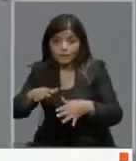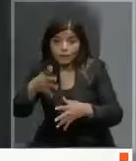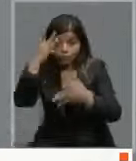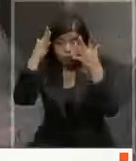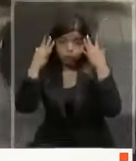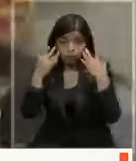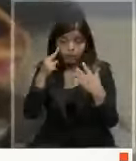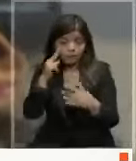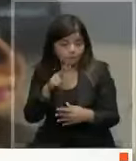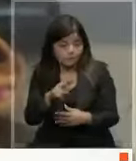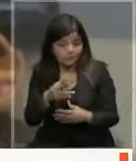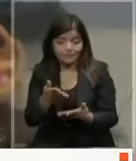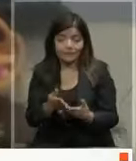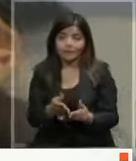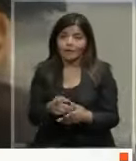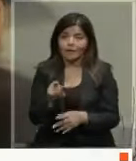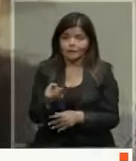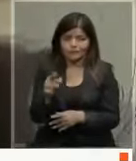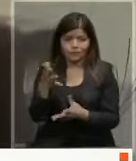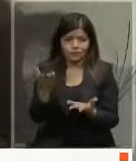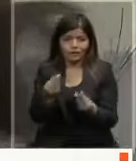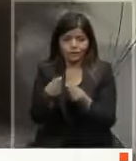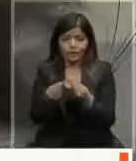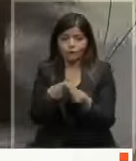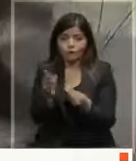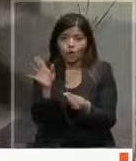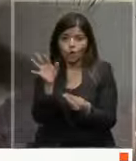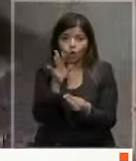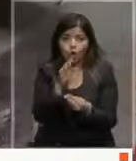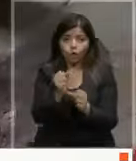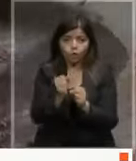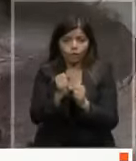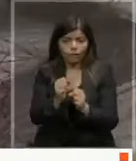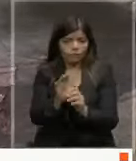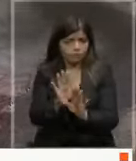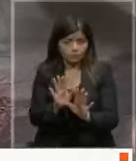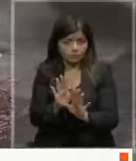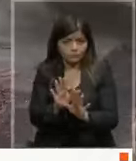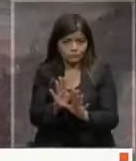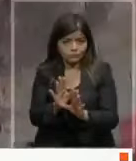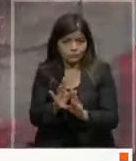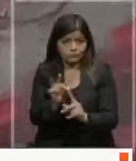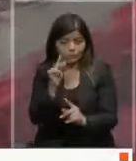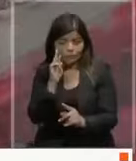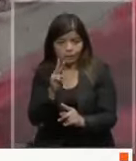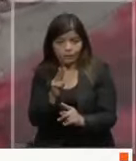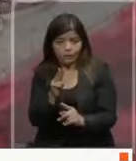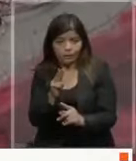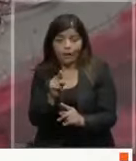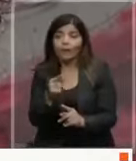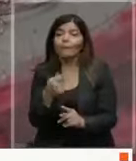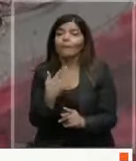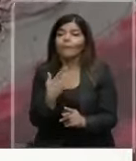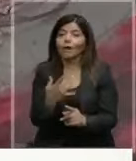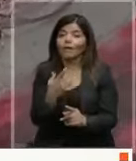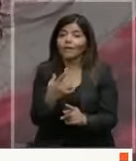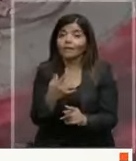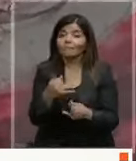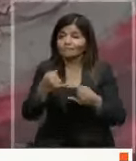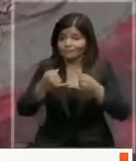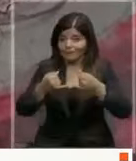tinturas eso no debería pasar el pigmento Debería ser más fuerte Eso es porque la tintura o está